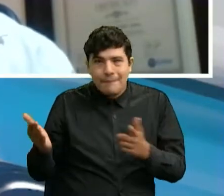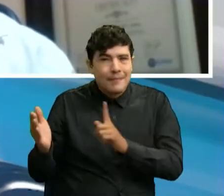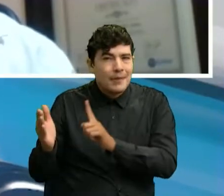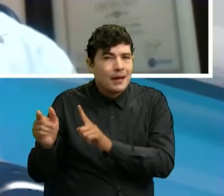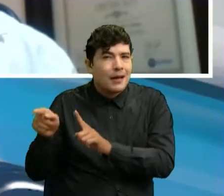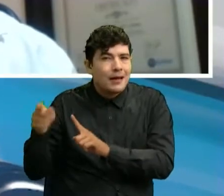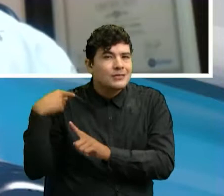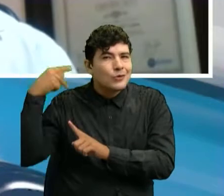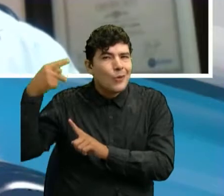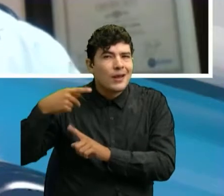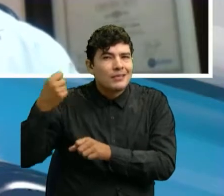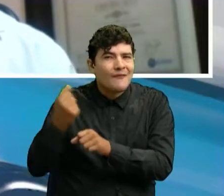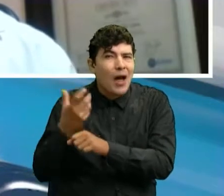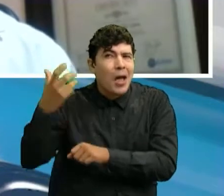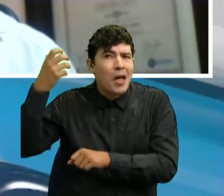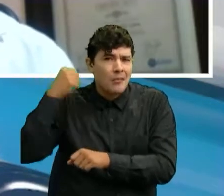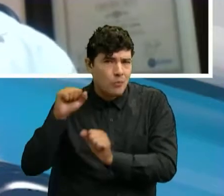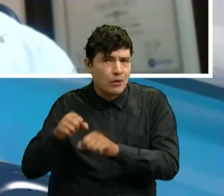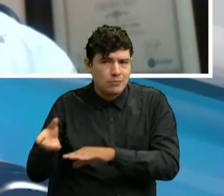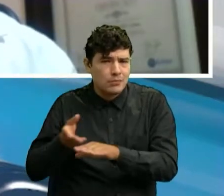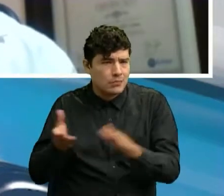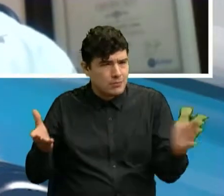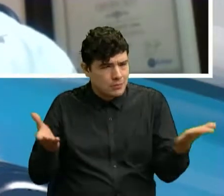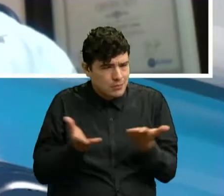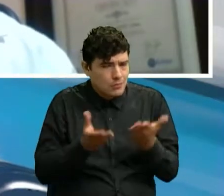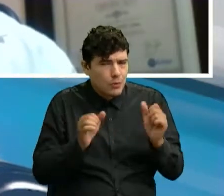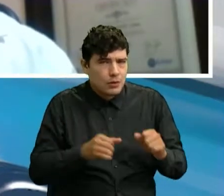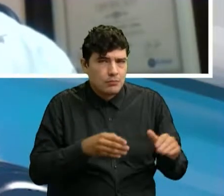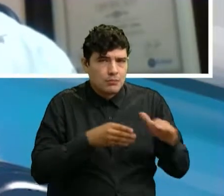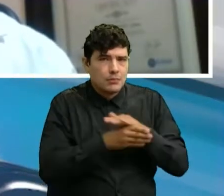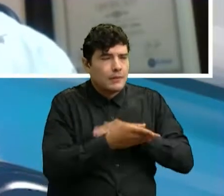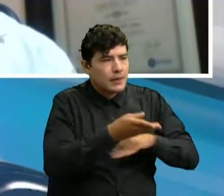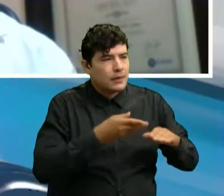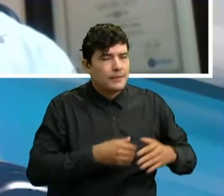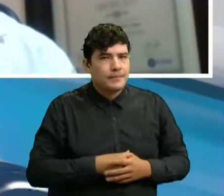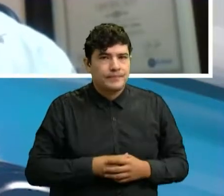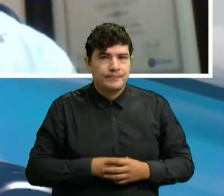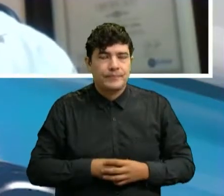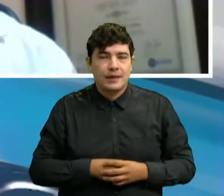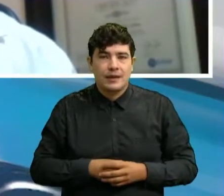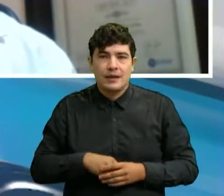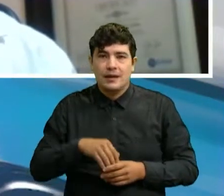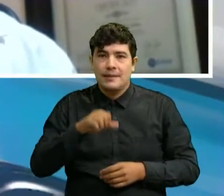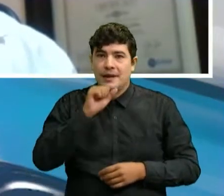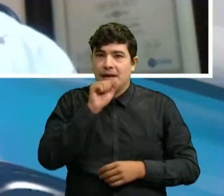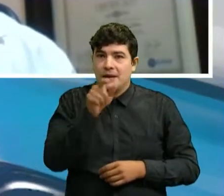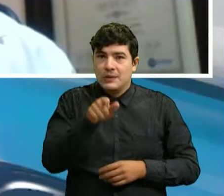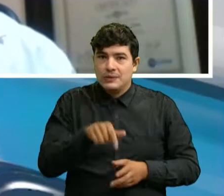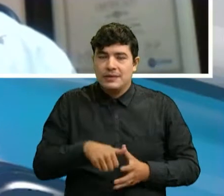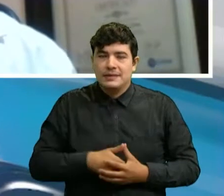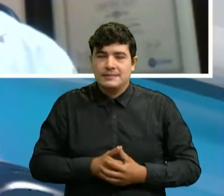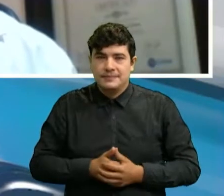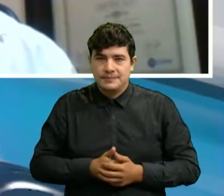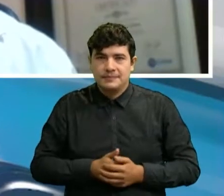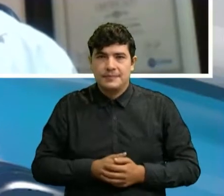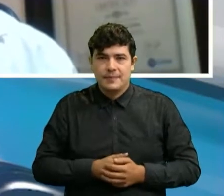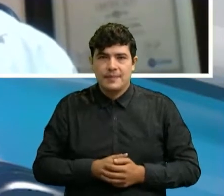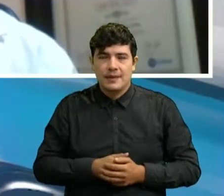de cédula. Respecto a si puede retirar o no el ahorro, recordemos y le recuerdo a los televidentes que